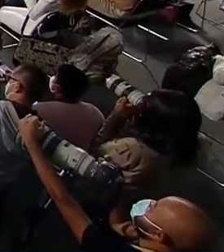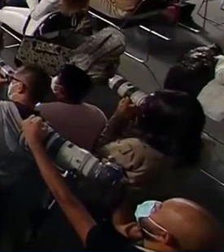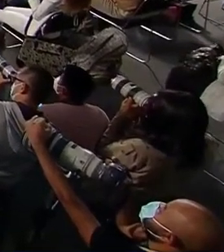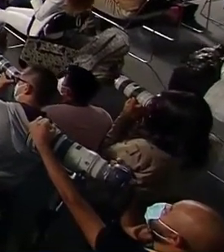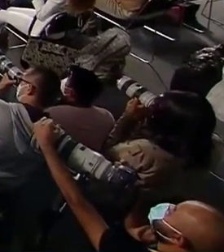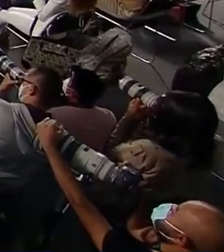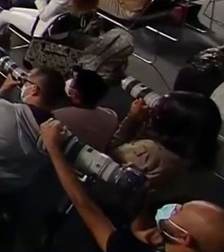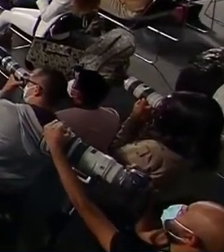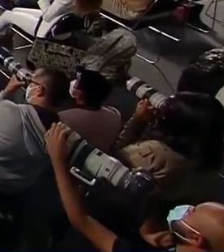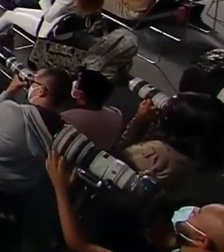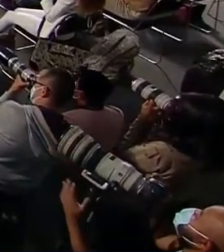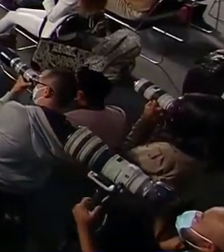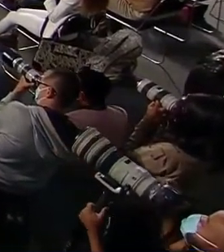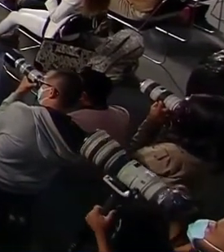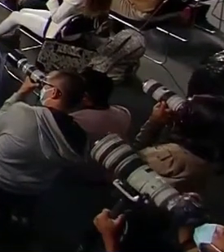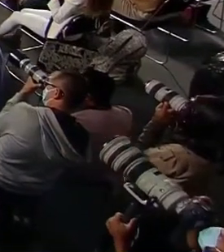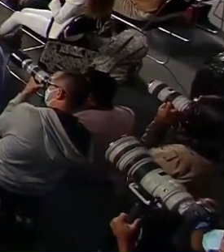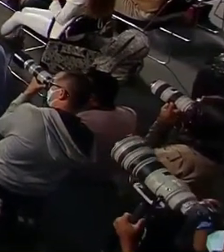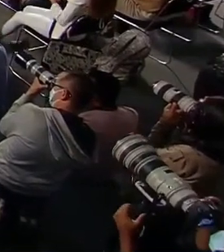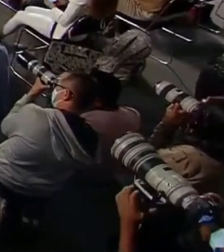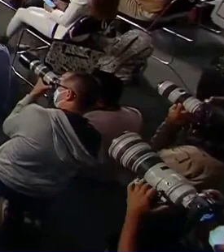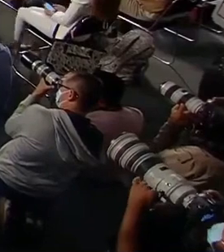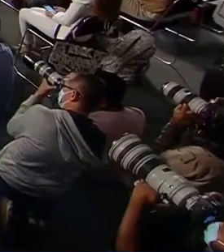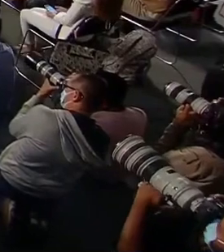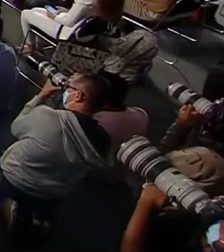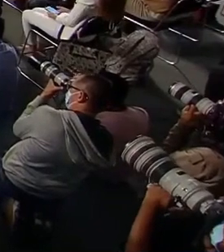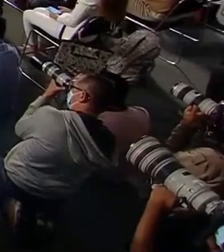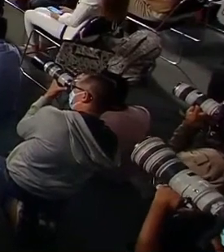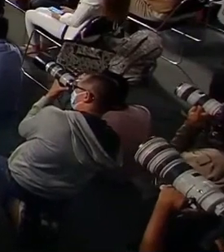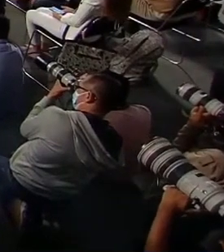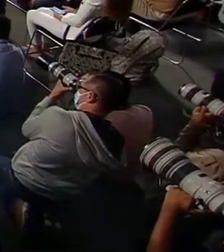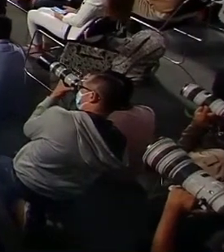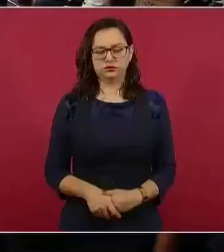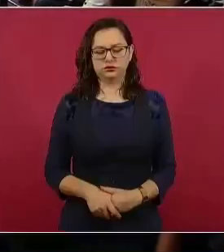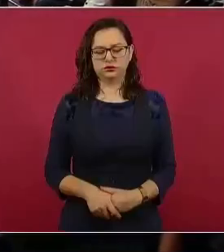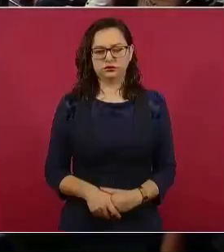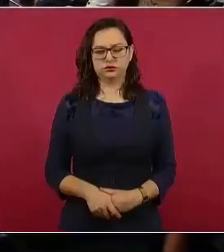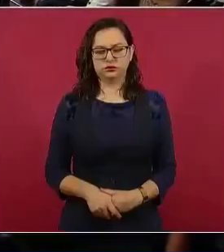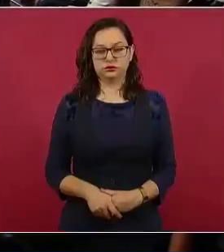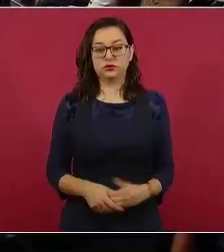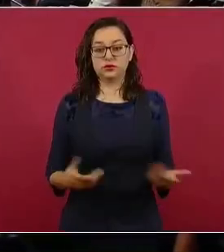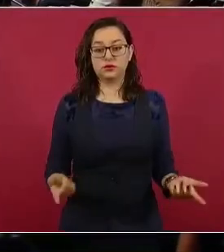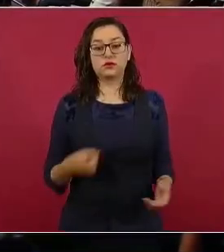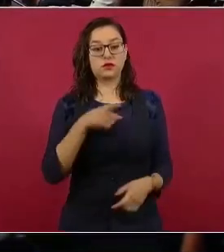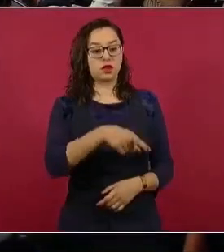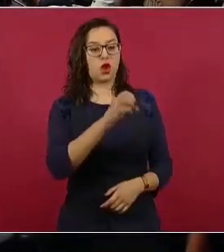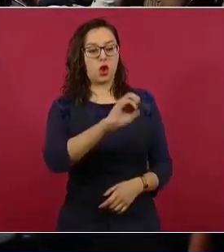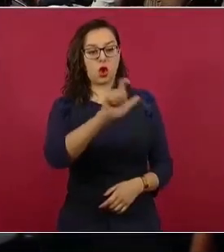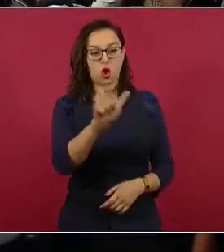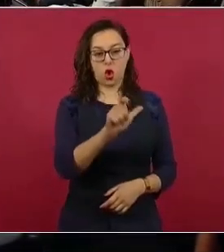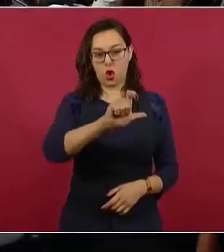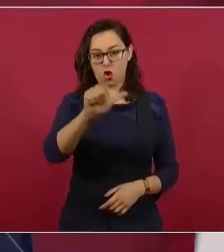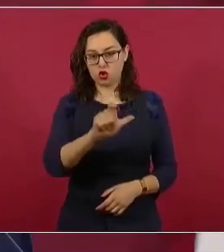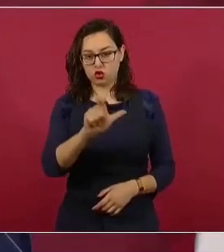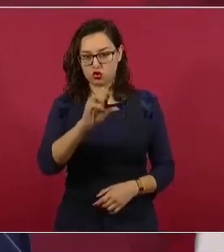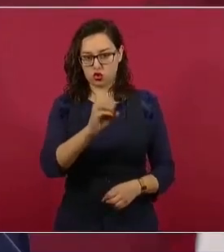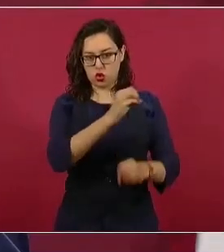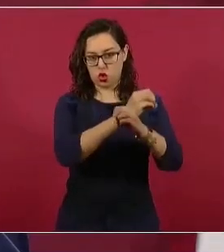que requiere la energía y que ahí produce la energía, pues sí, tiene una justificación.